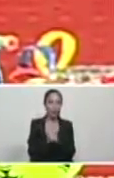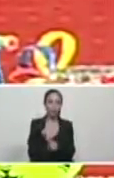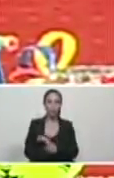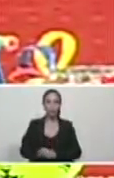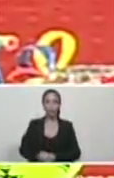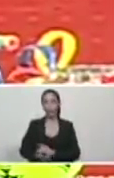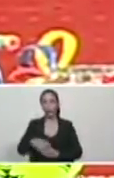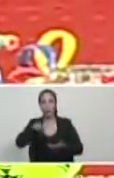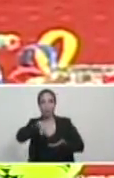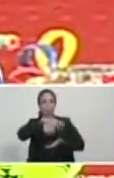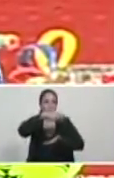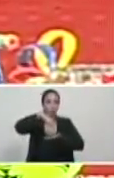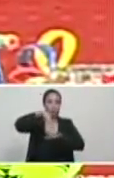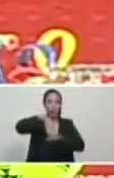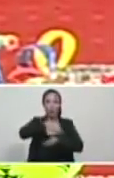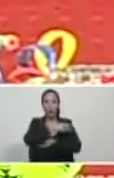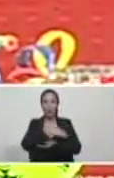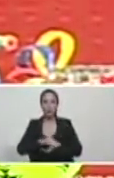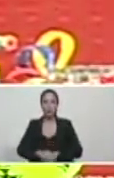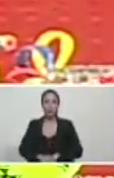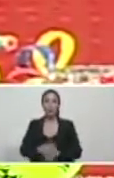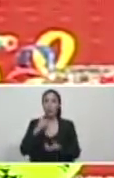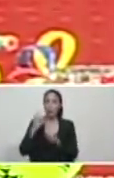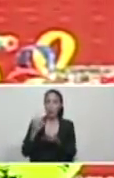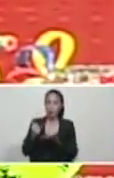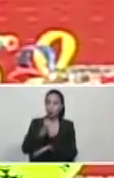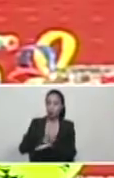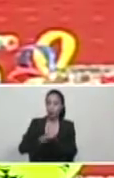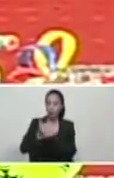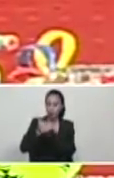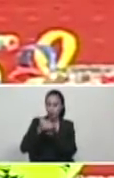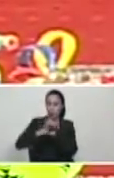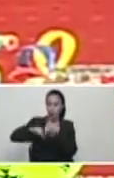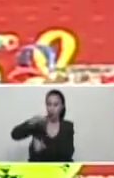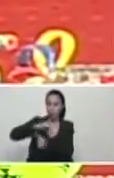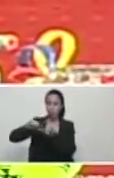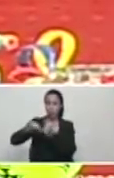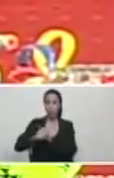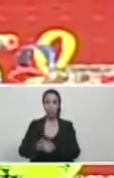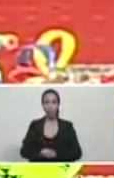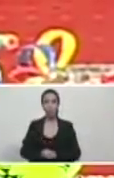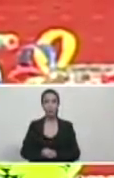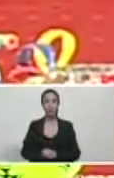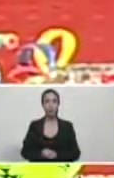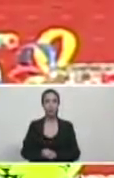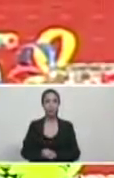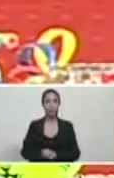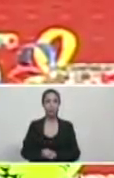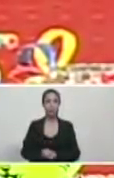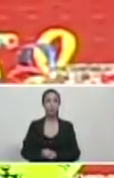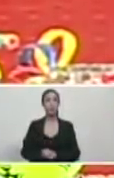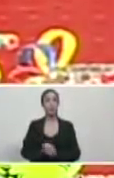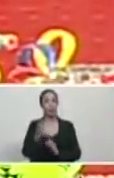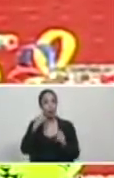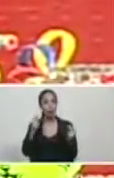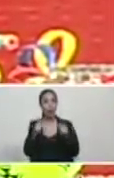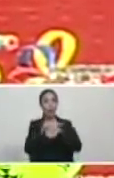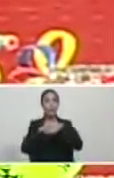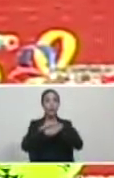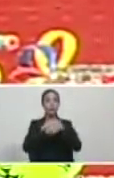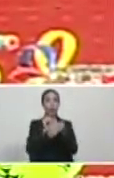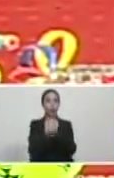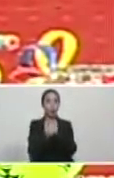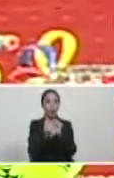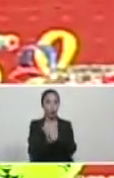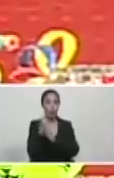para la música. Ahí tiene que ayudar mucho. Pedro Infante, ministro de Deporte, póngase al servicio del Movimiento por